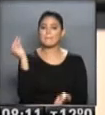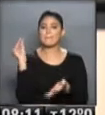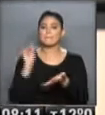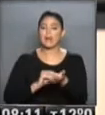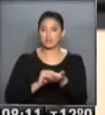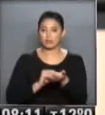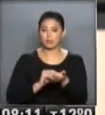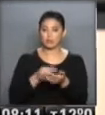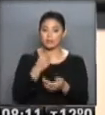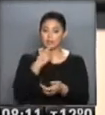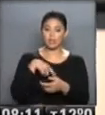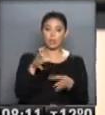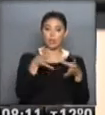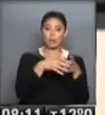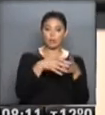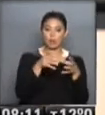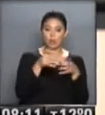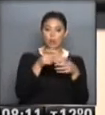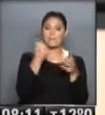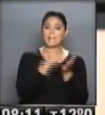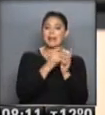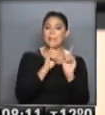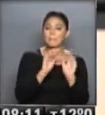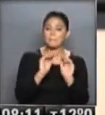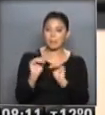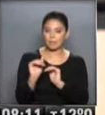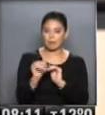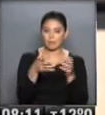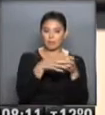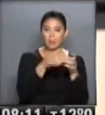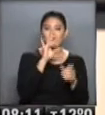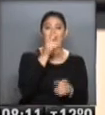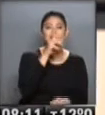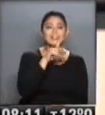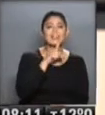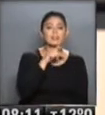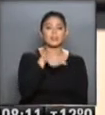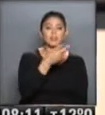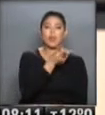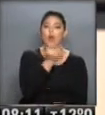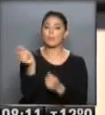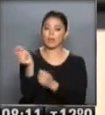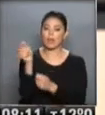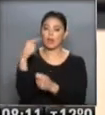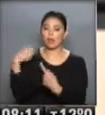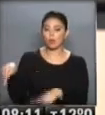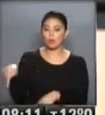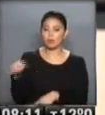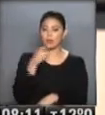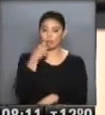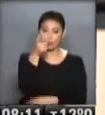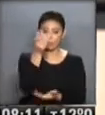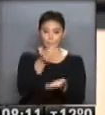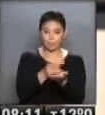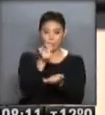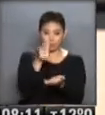decir, operaciones entre filiales de una misma marca. Es decir, en este caso DART le compraba los insumos para hacer estos vasitos que hacen en